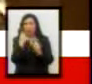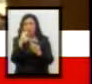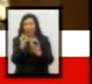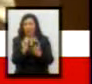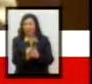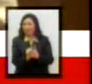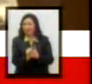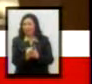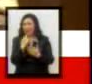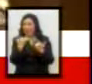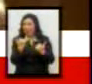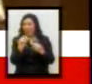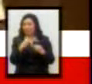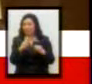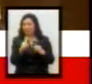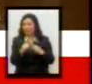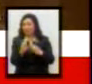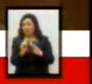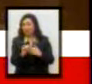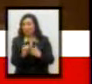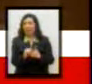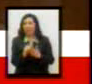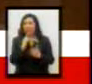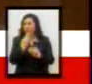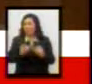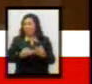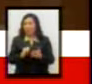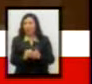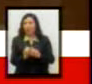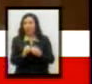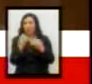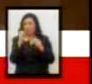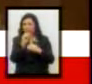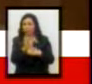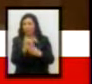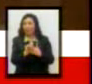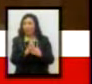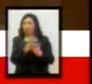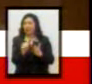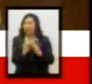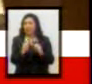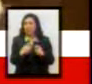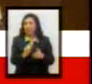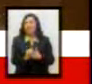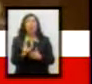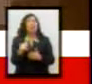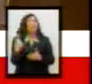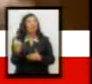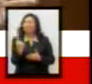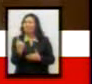conocimiento de esta metodología de presupuesto con enfoque de género. Y esto nos va a permitir no